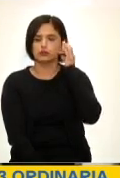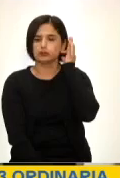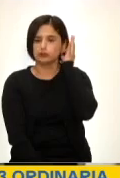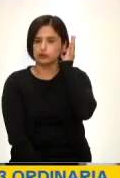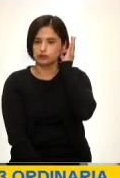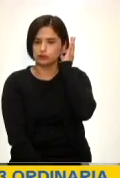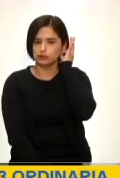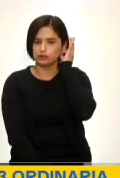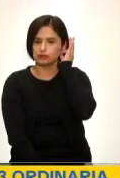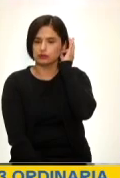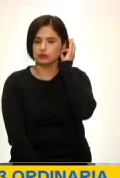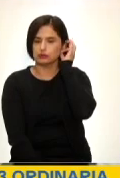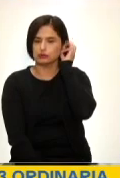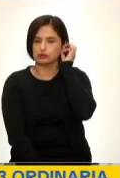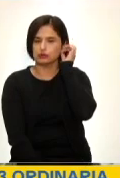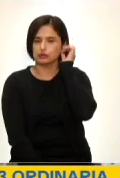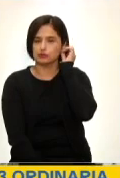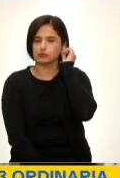distinguidos senadores,